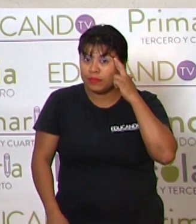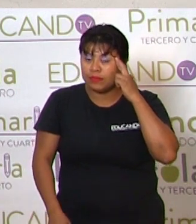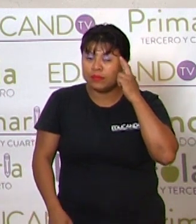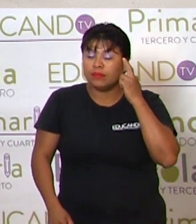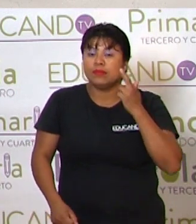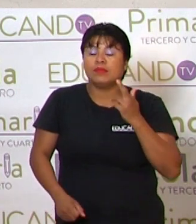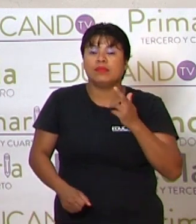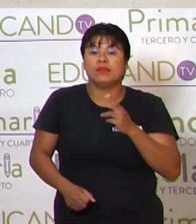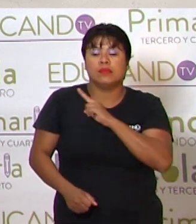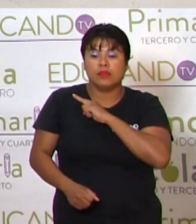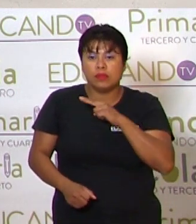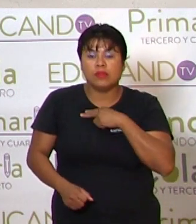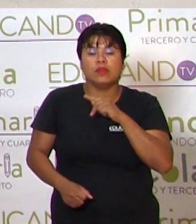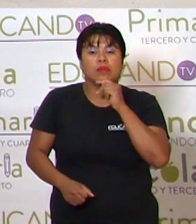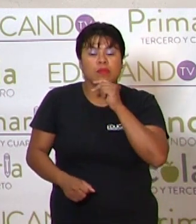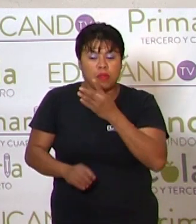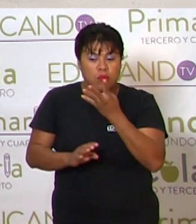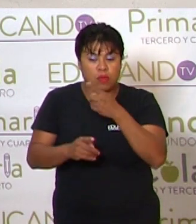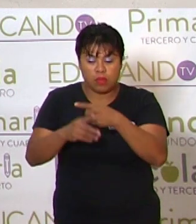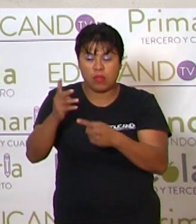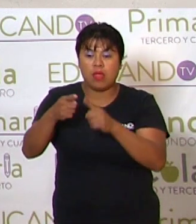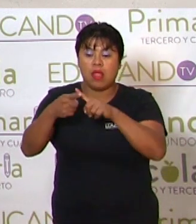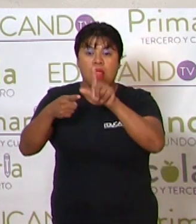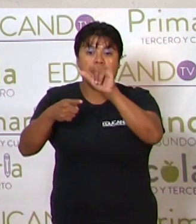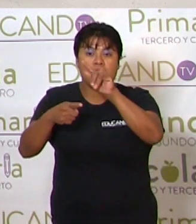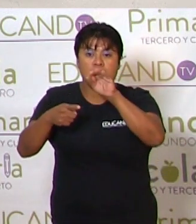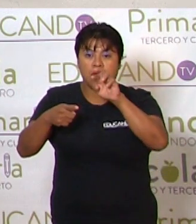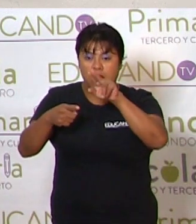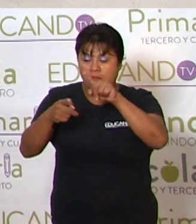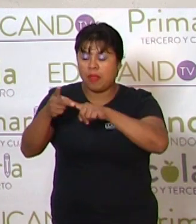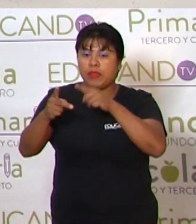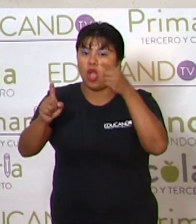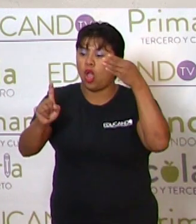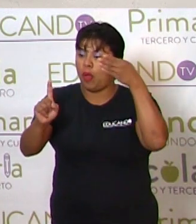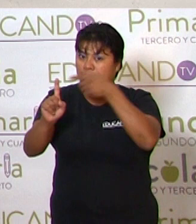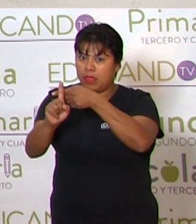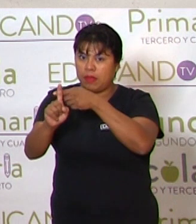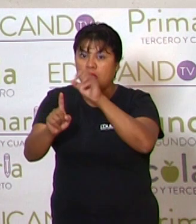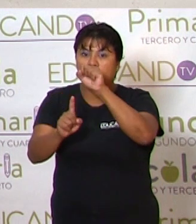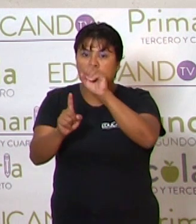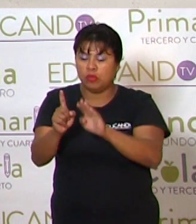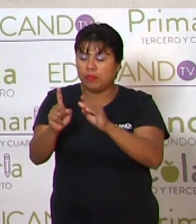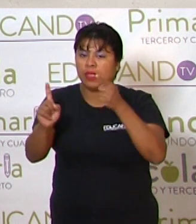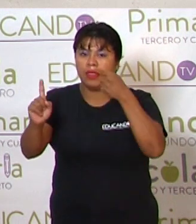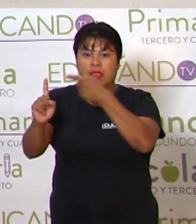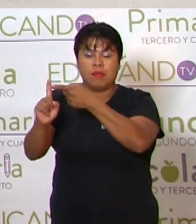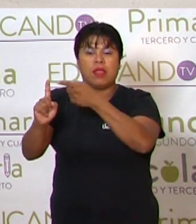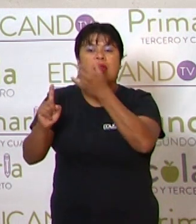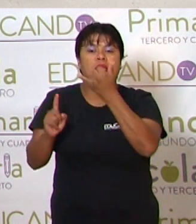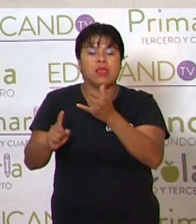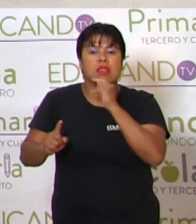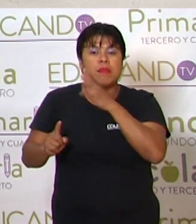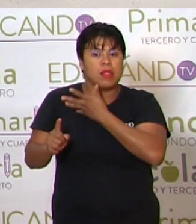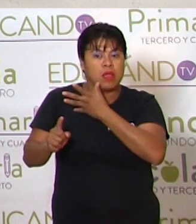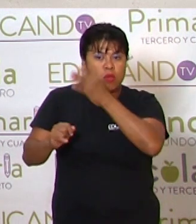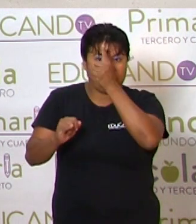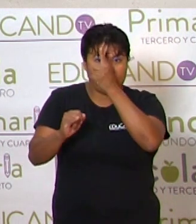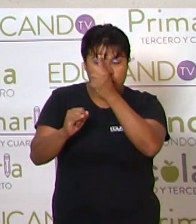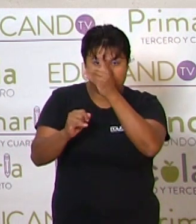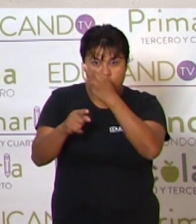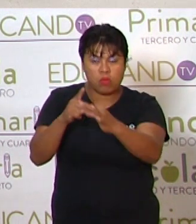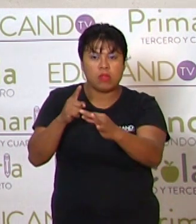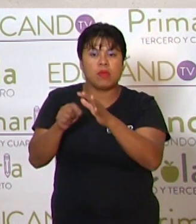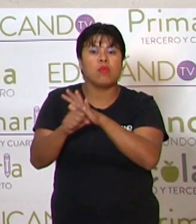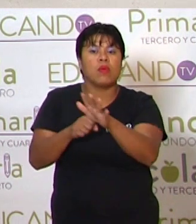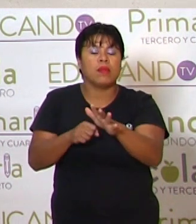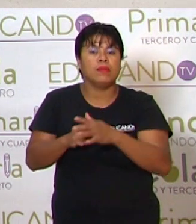ver, a tomar cada una de las 4. Literal, objetiva, subjetiva, y tenemos una última. ¿Cuál